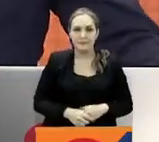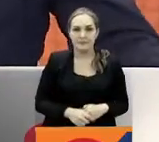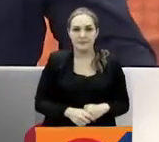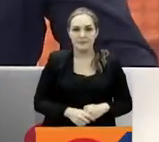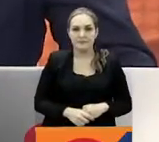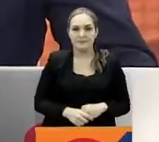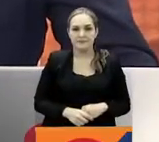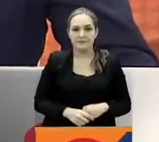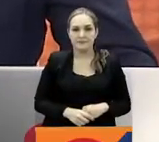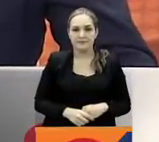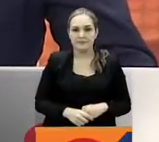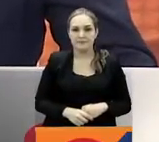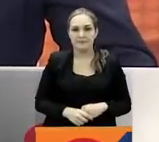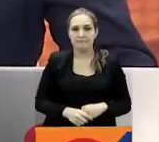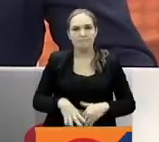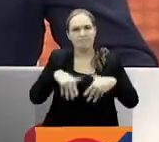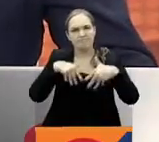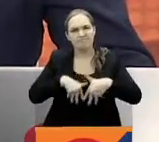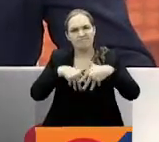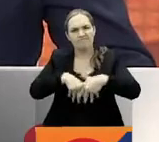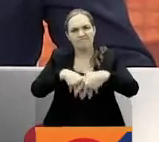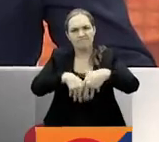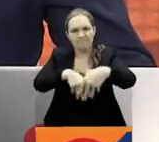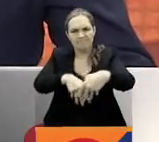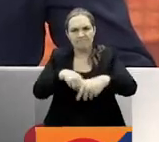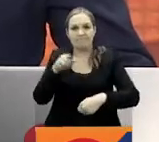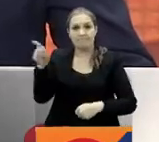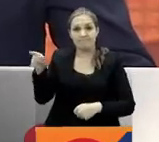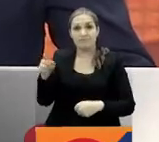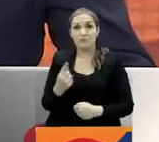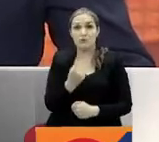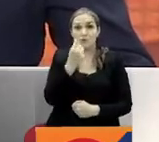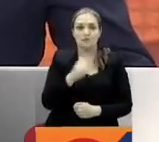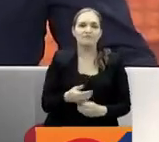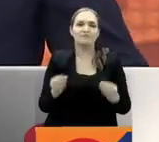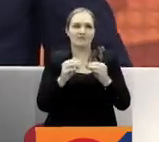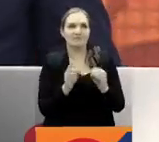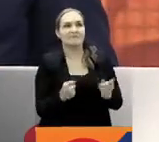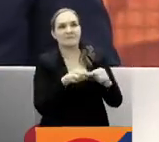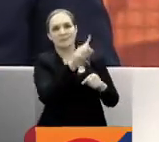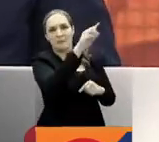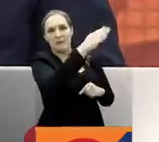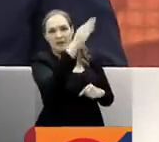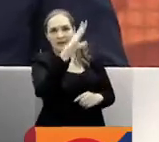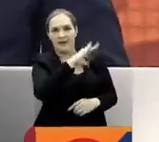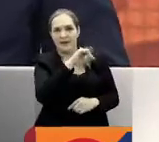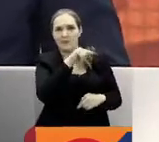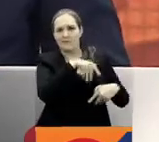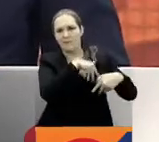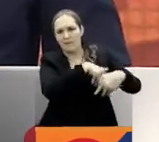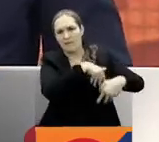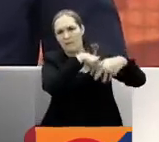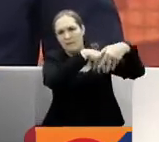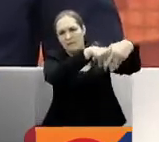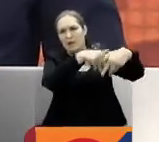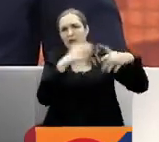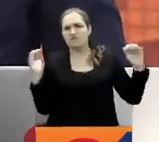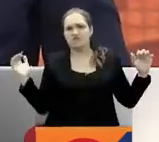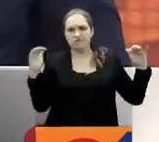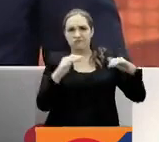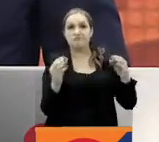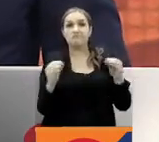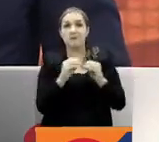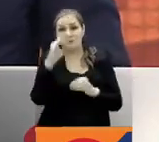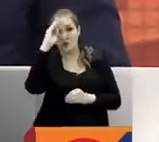Y a esta jornada de manifestaciones también se unieron otras ciudades como Barranquilla y Cali, donde se desplegó en las calles pues un pie de fuerza de más de